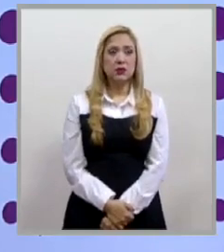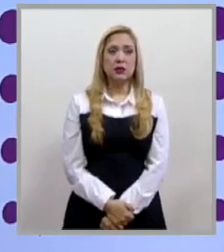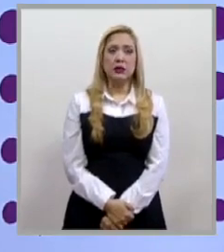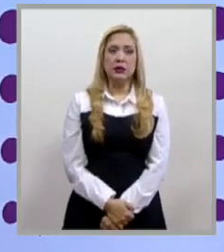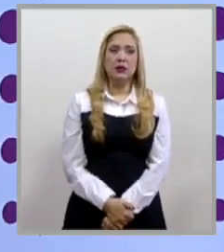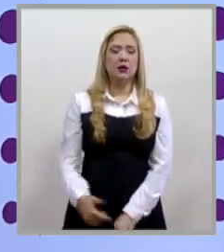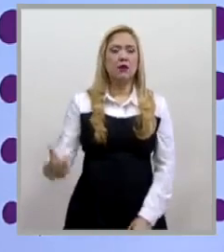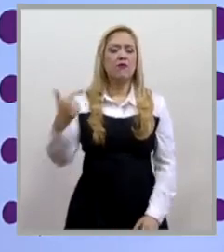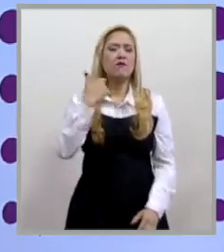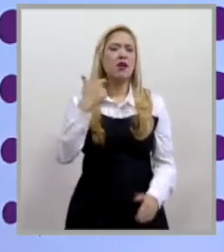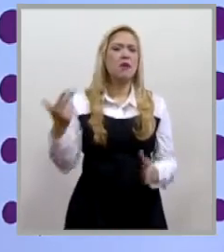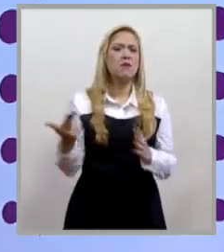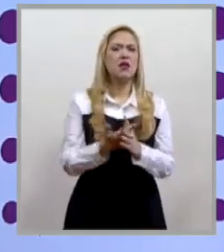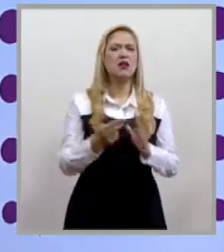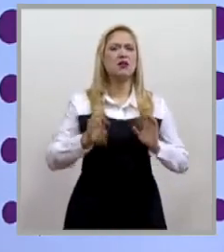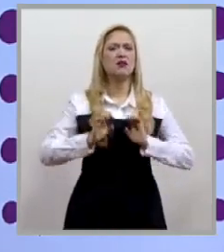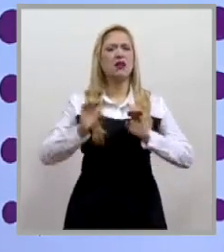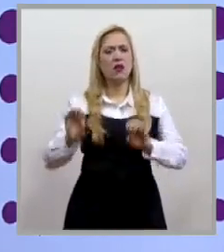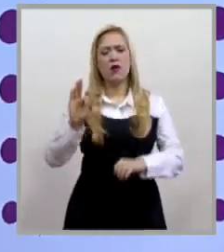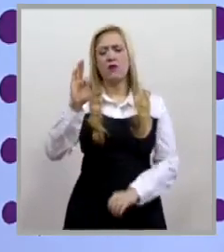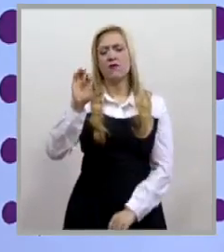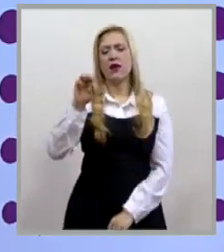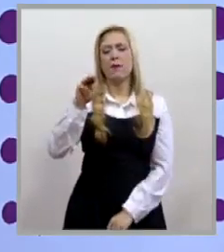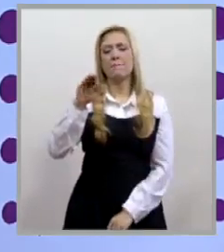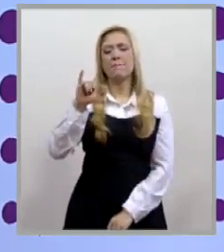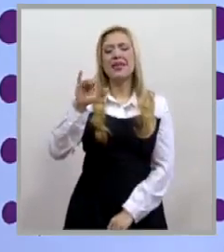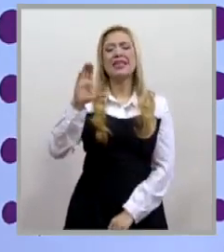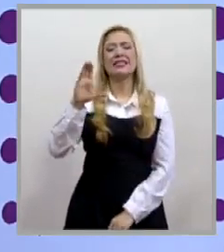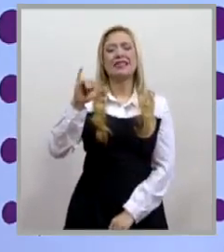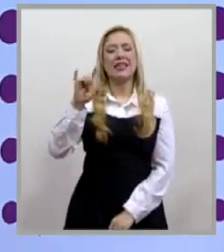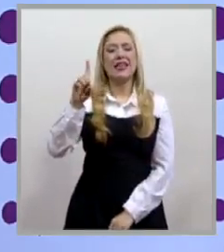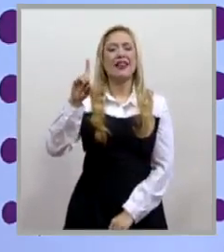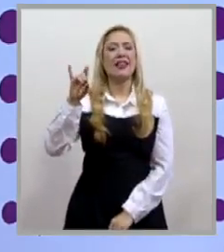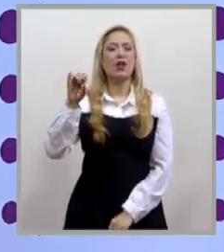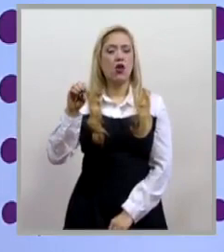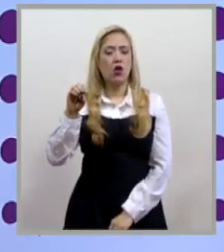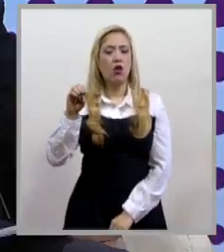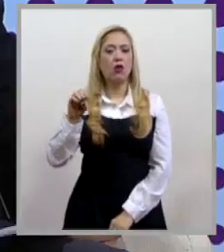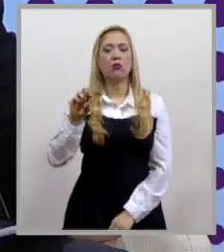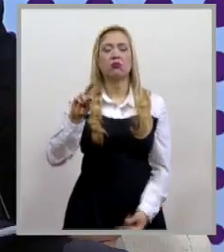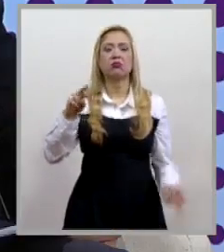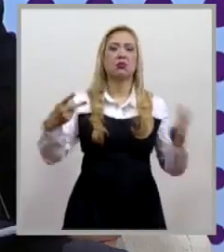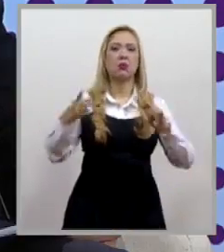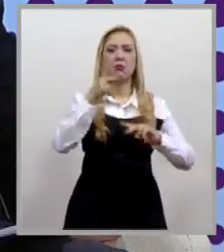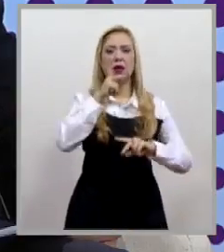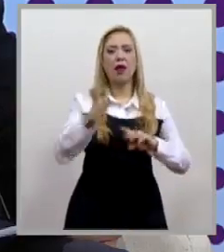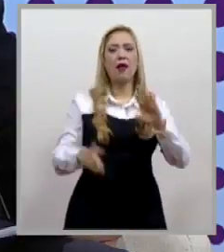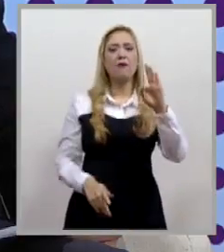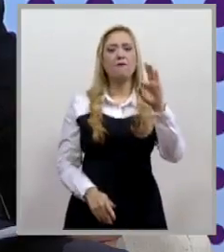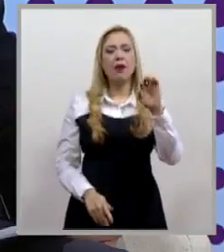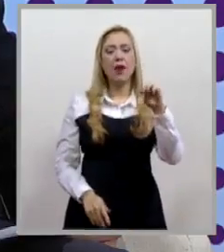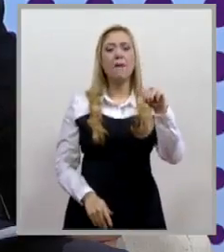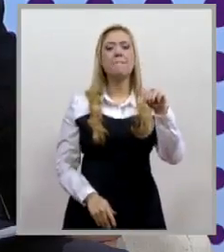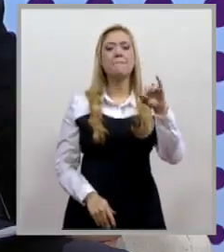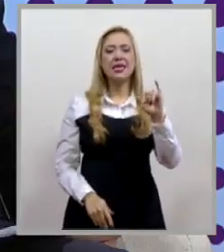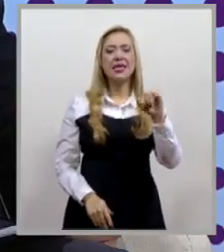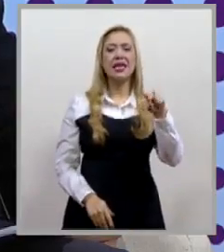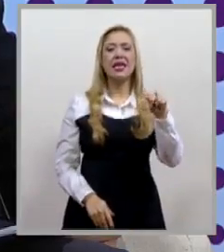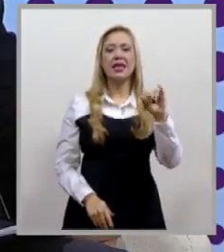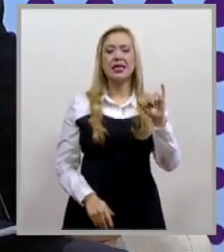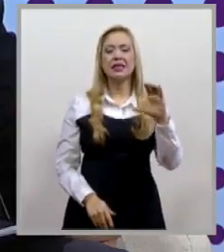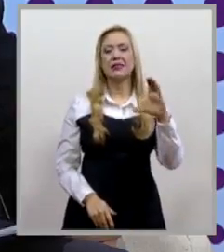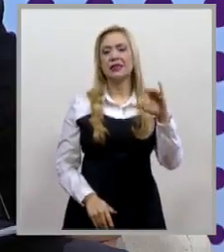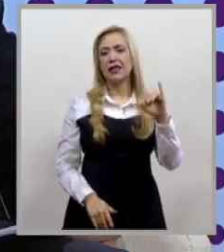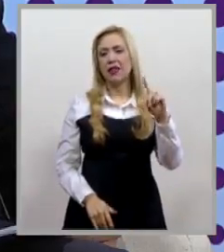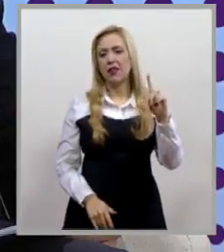El feminicidio o femicidio, como en un principio pudiéramos decir que se empezó a manejar, es un término que arranca, inclusive hay